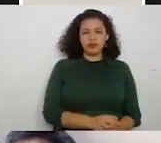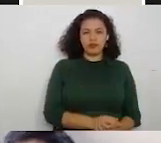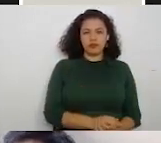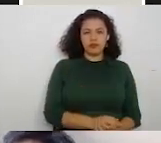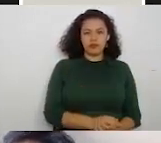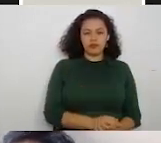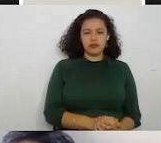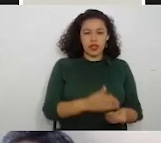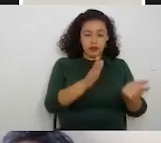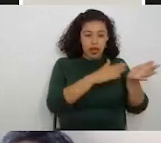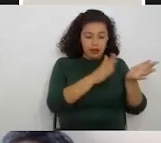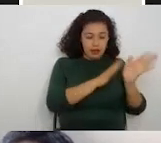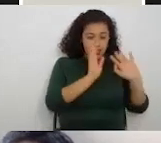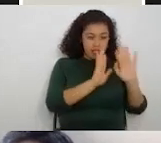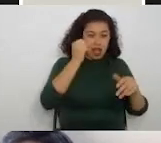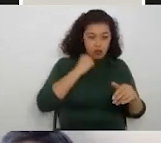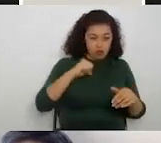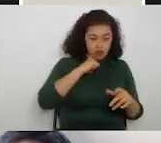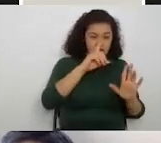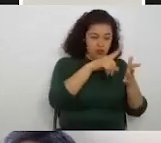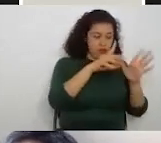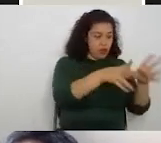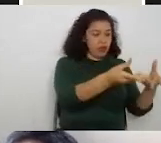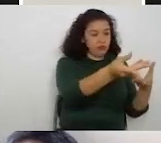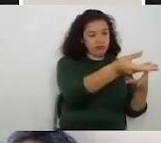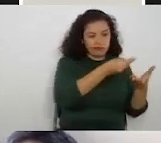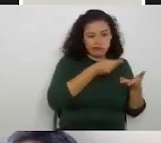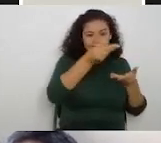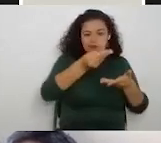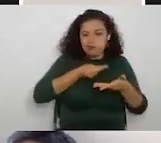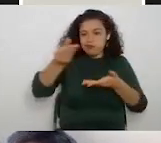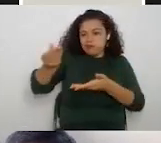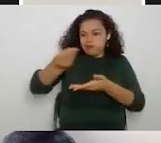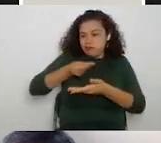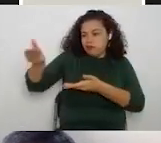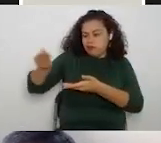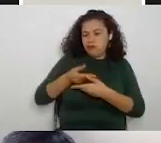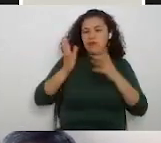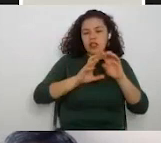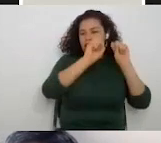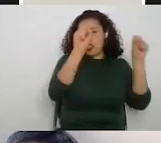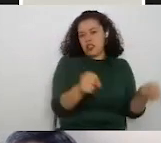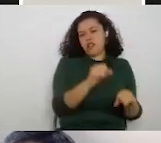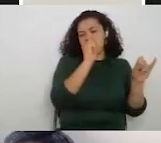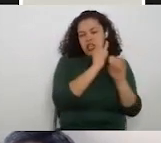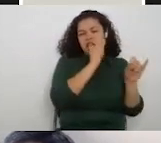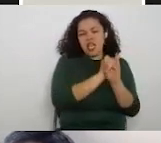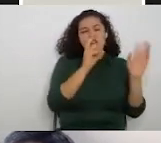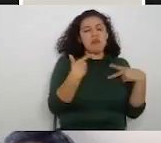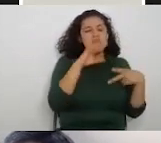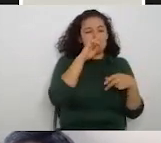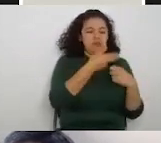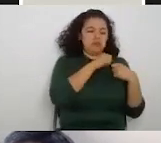retirar los documentos obsoletos. Si estamos hablando de un sistema informático, pues es mucho más sencillo, ¿no? La persona